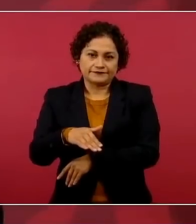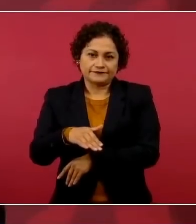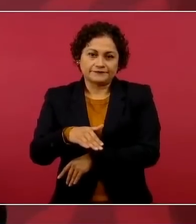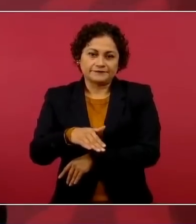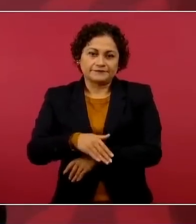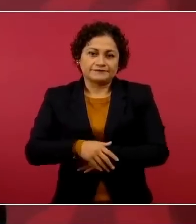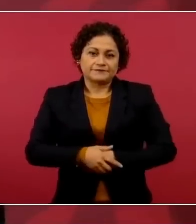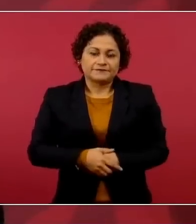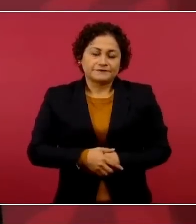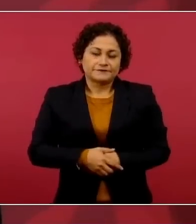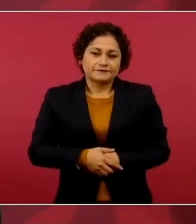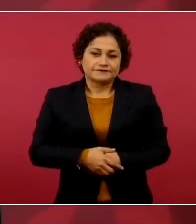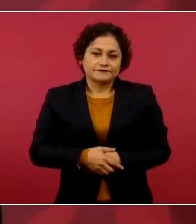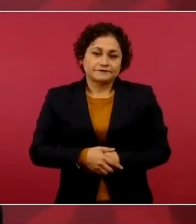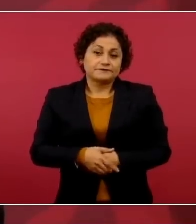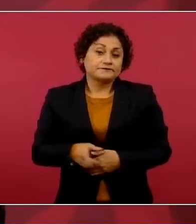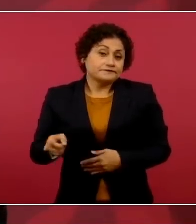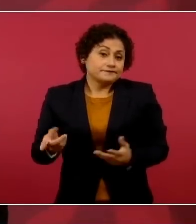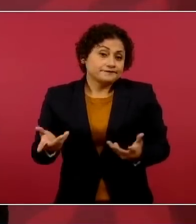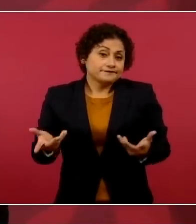solo